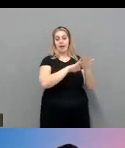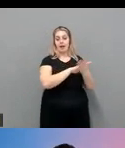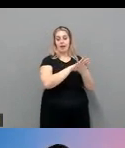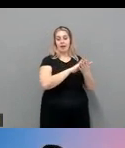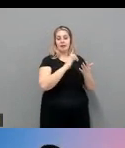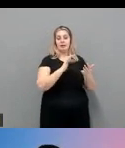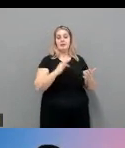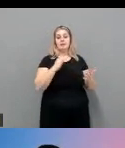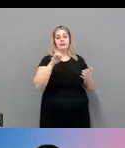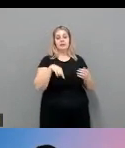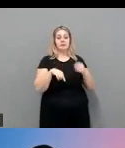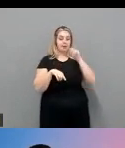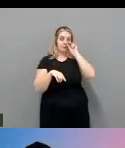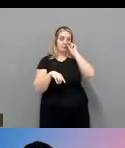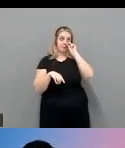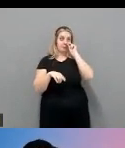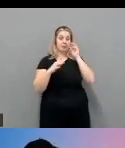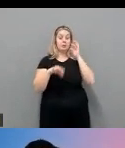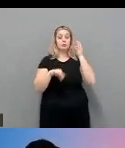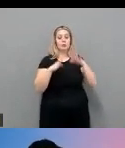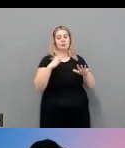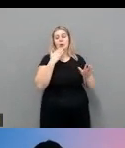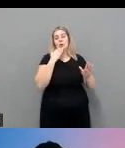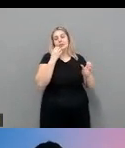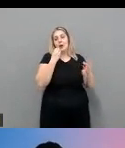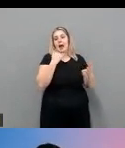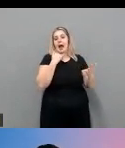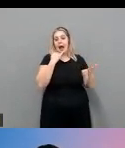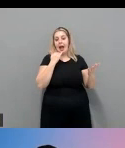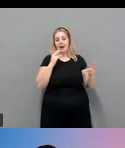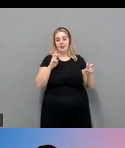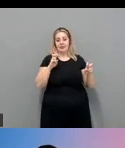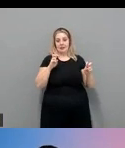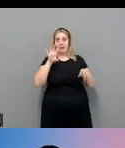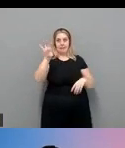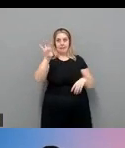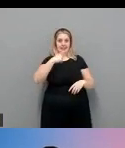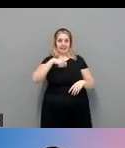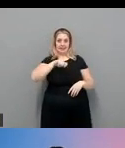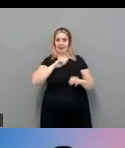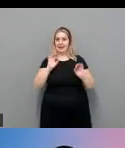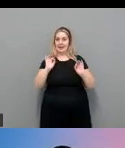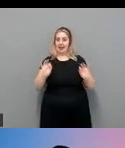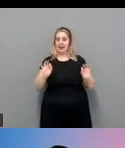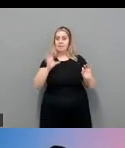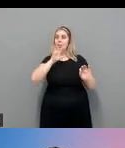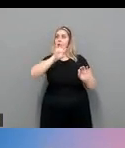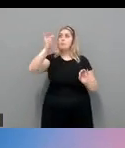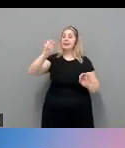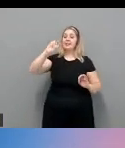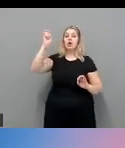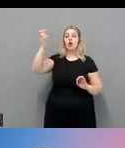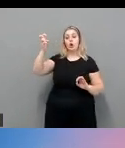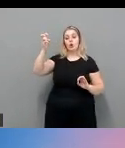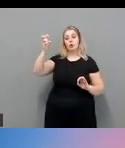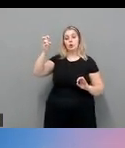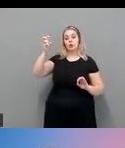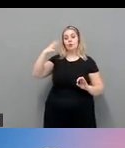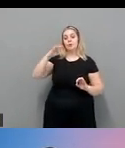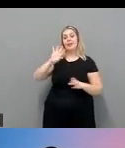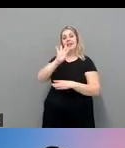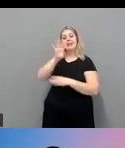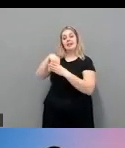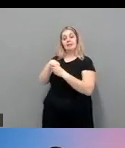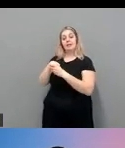también, afortunadamente, bueno, esto es algo muy de nuestro país, pero en otros países, pues quizás la intervención